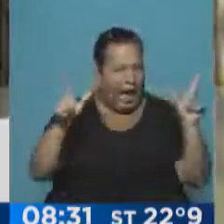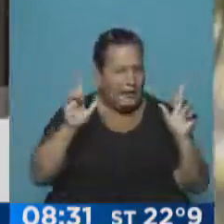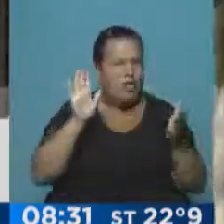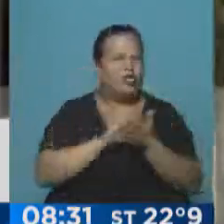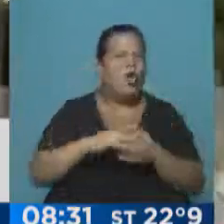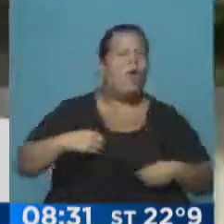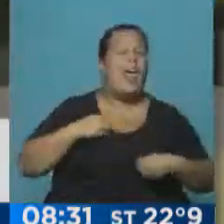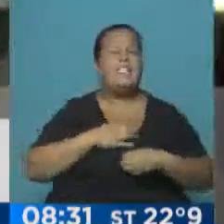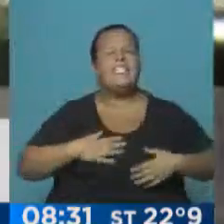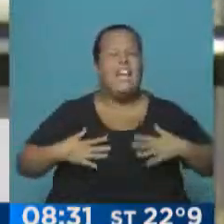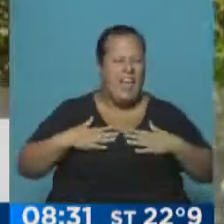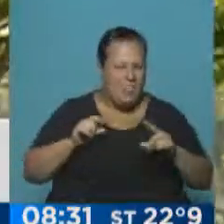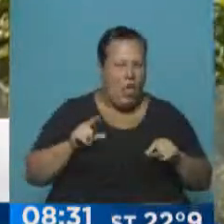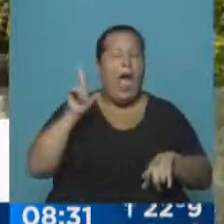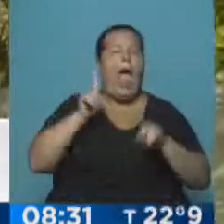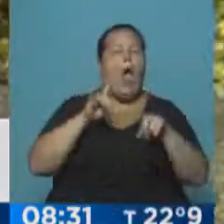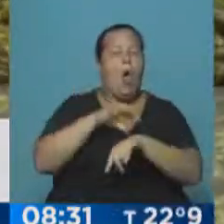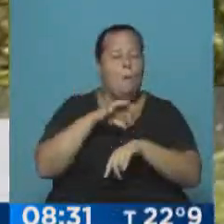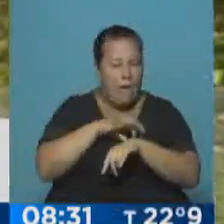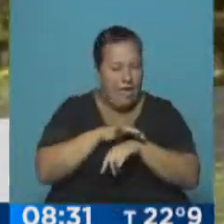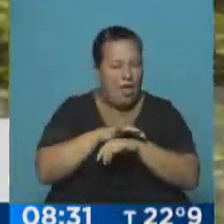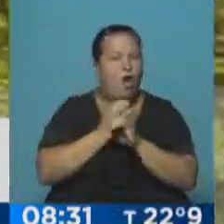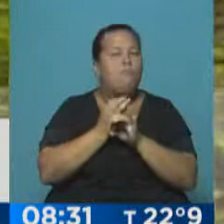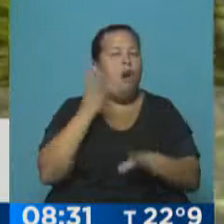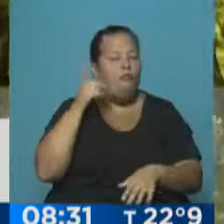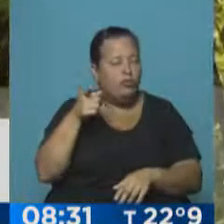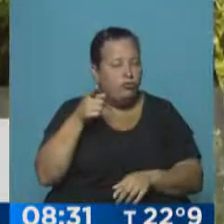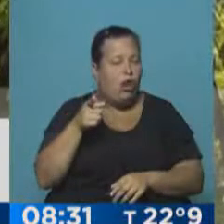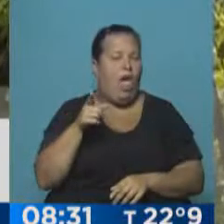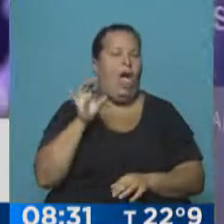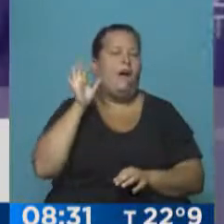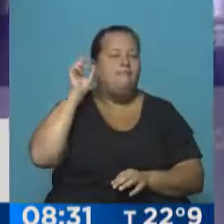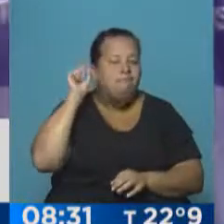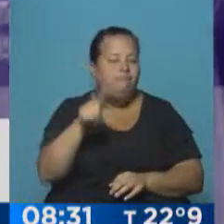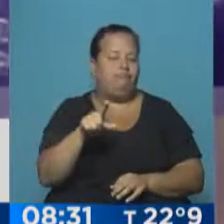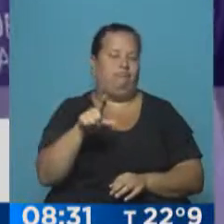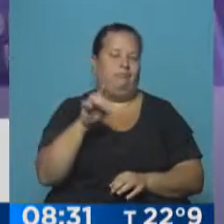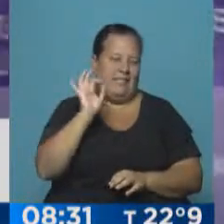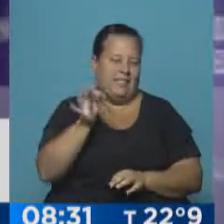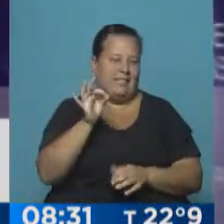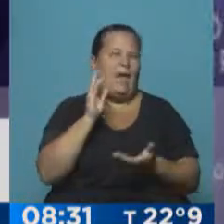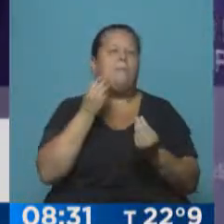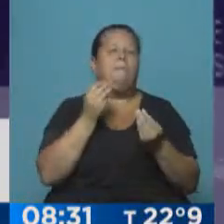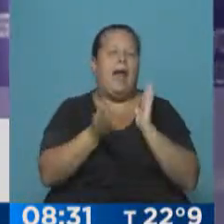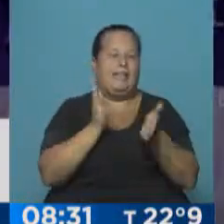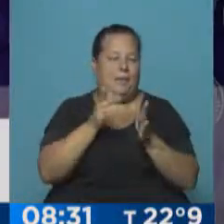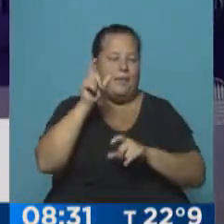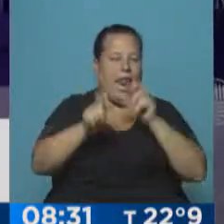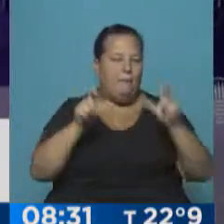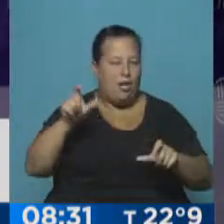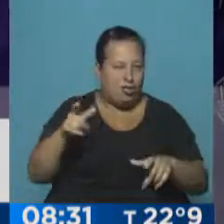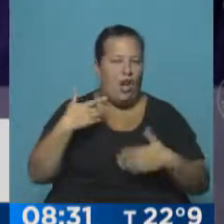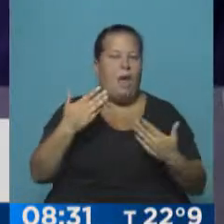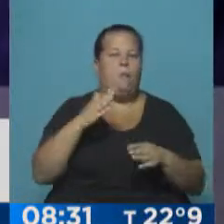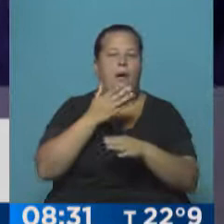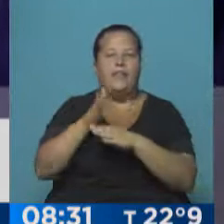los síntomas y hay médicos especialmente adiestrados para poder atender a los pacientes y